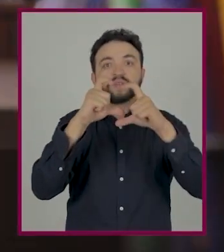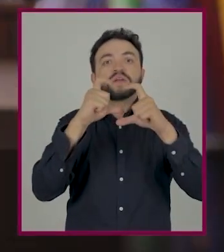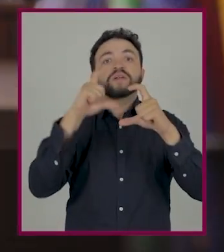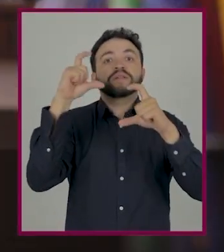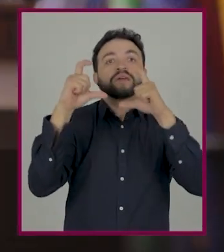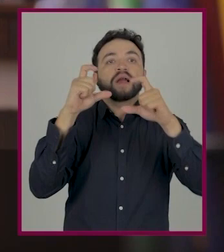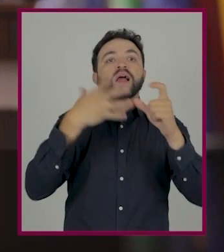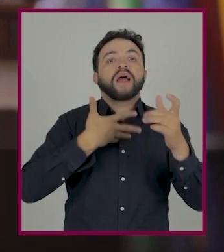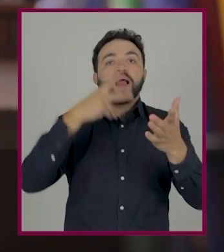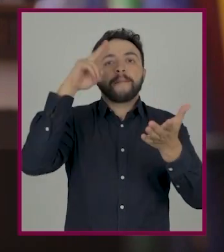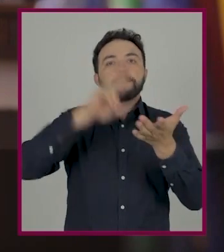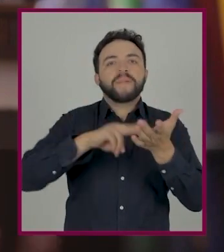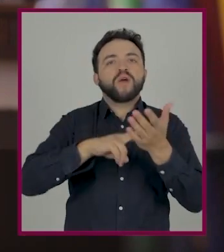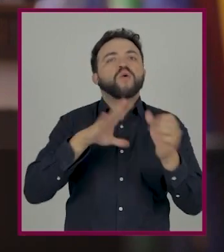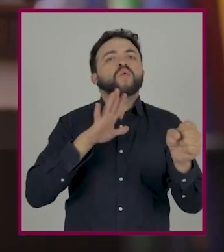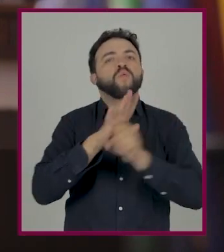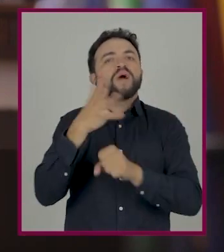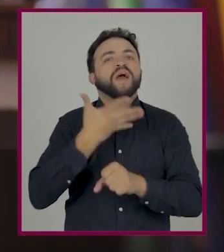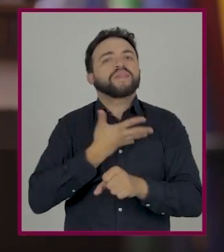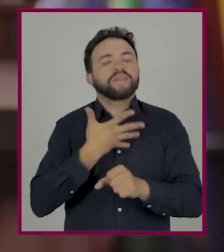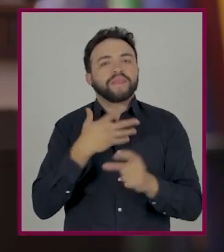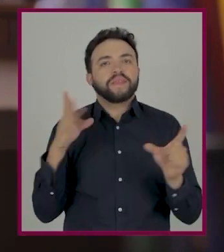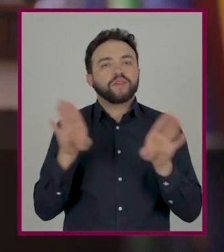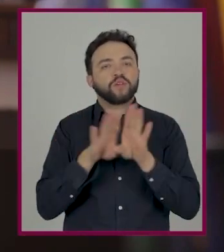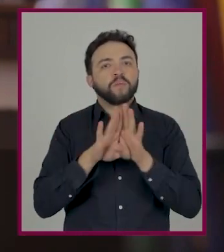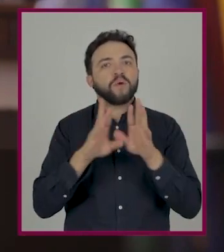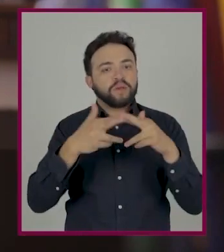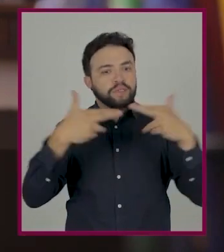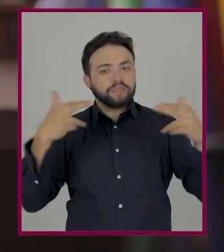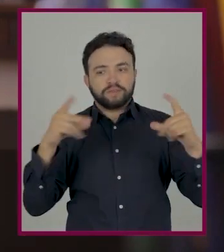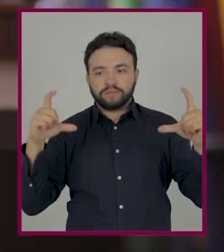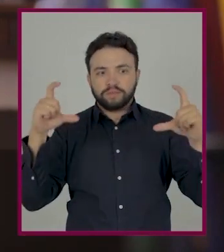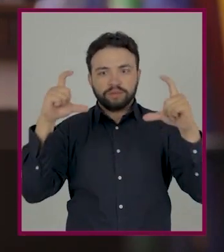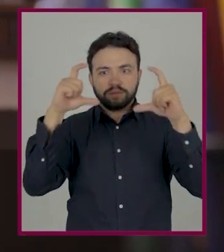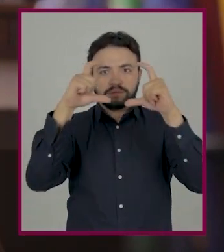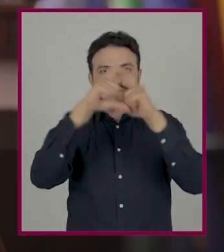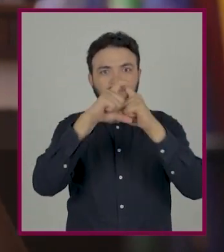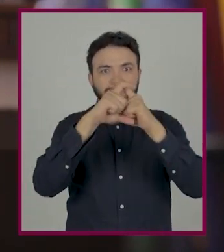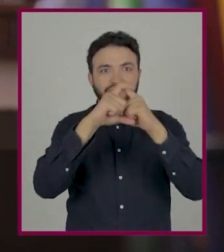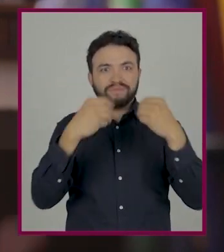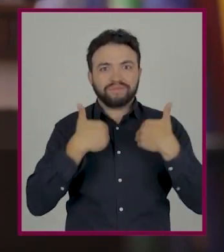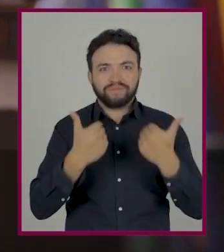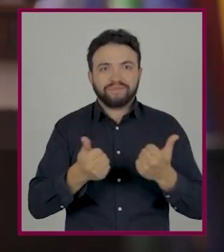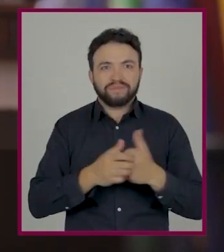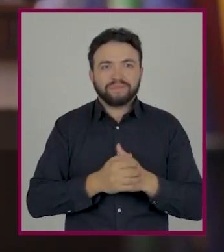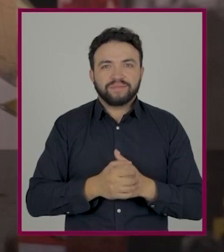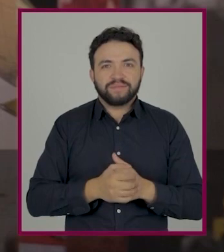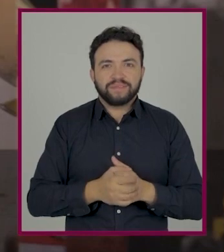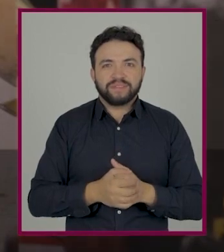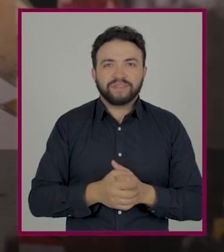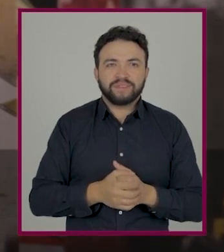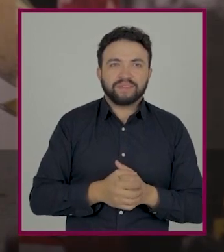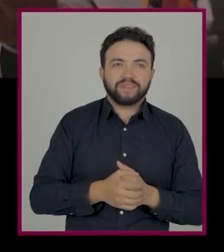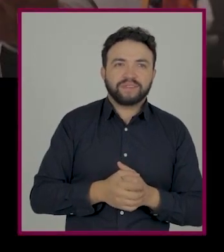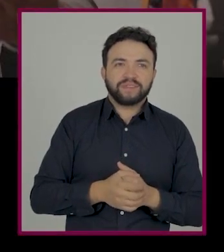dos círculos, cada uno representa un valor y ves qué tiene de relación uno con otro, dónde se superponen.